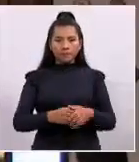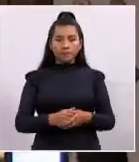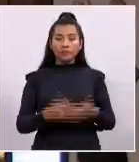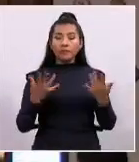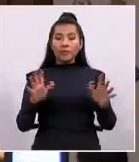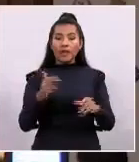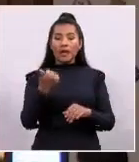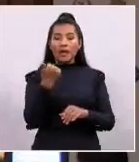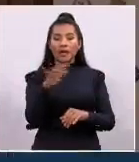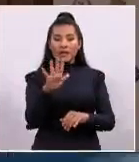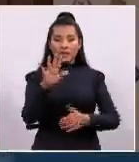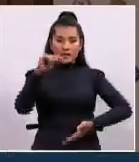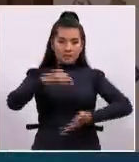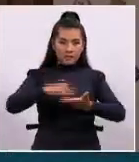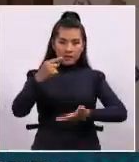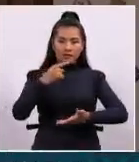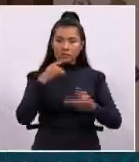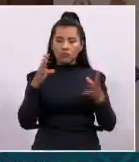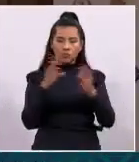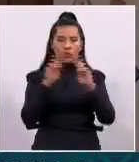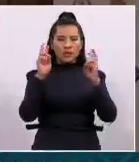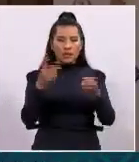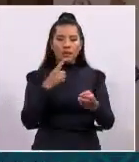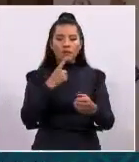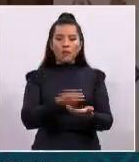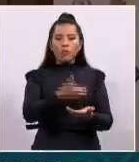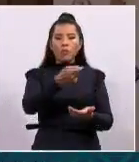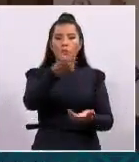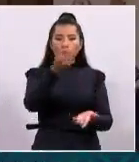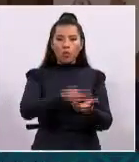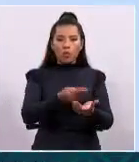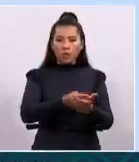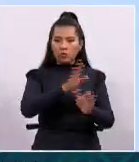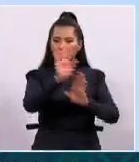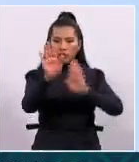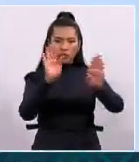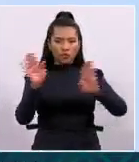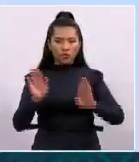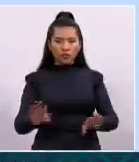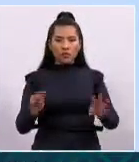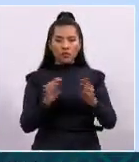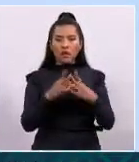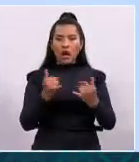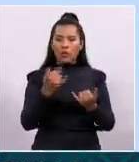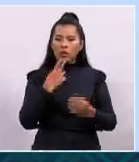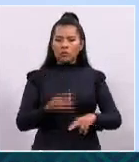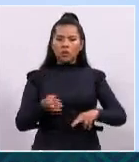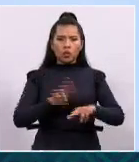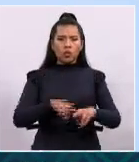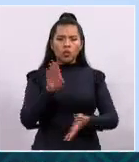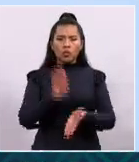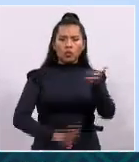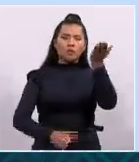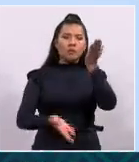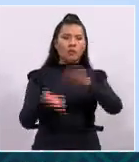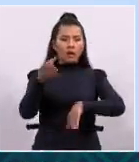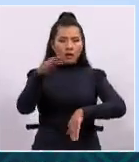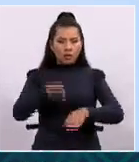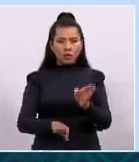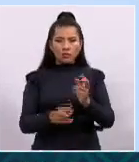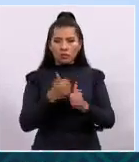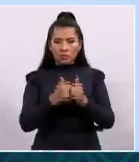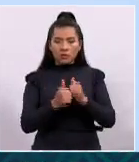Durante la 15ª jornada monetaria, riesgos globales en un contexto de incertidumbre y volatilidad financiera a través de redes digitales